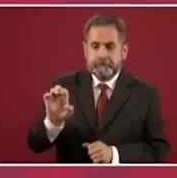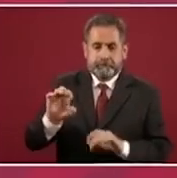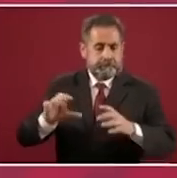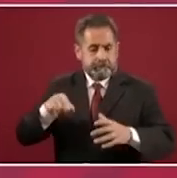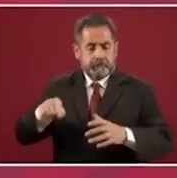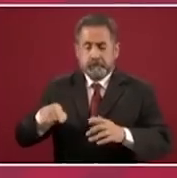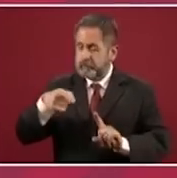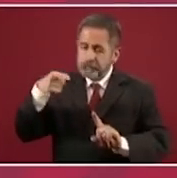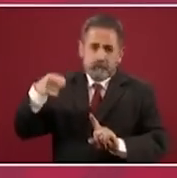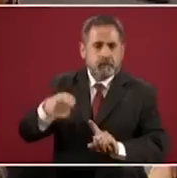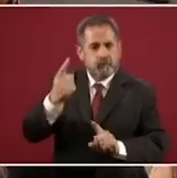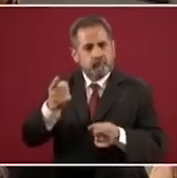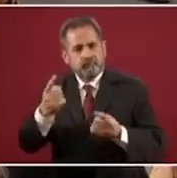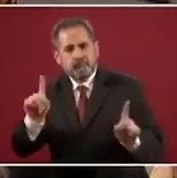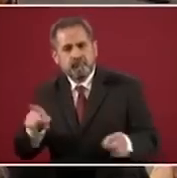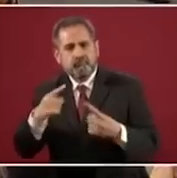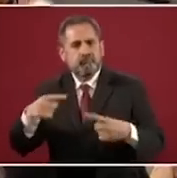que es lo que se está impulsando.